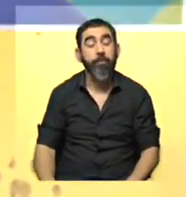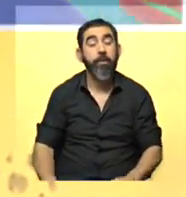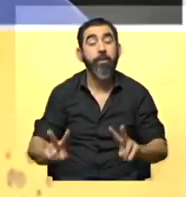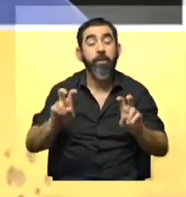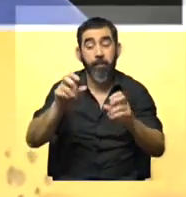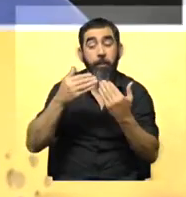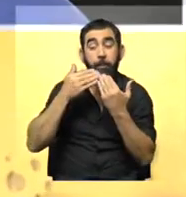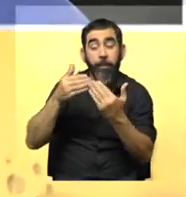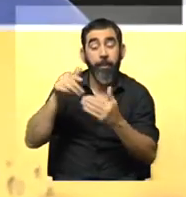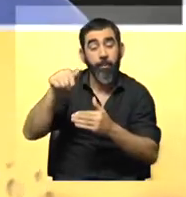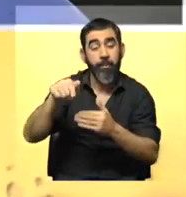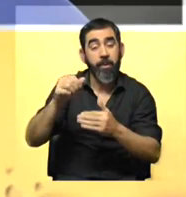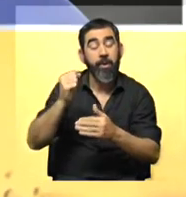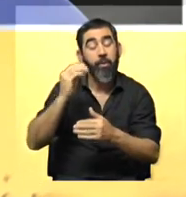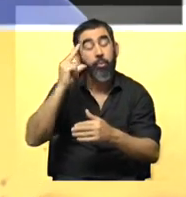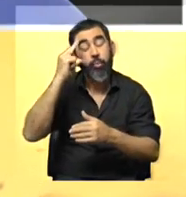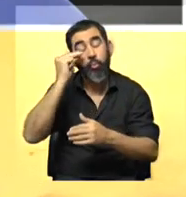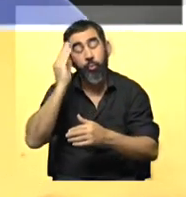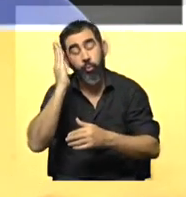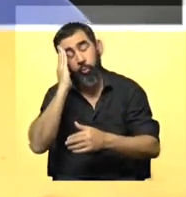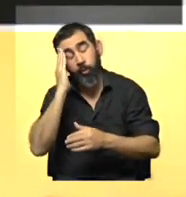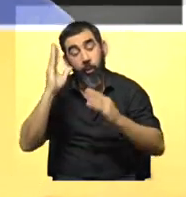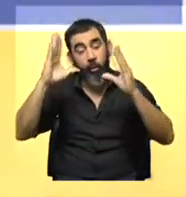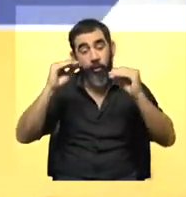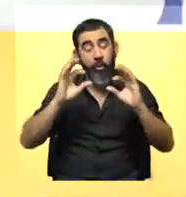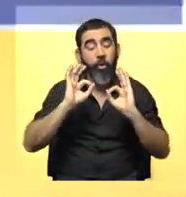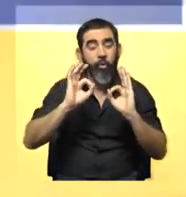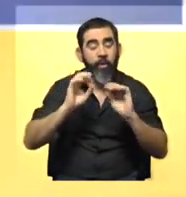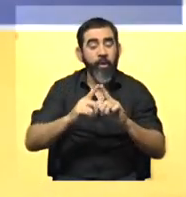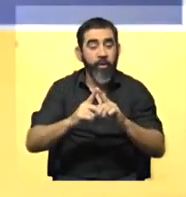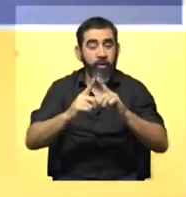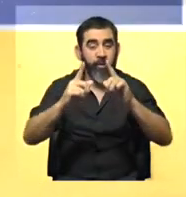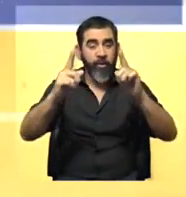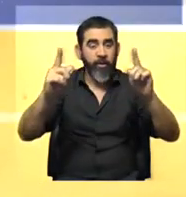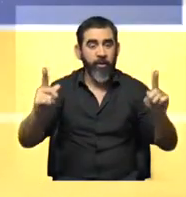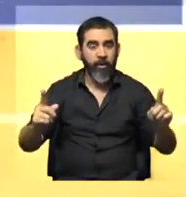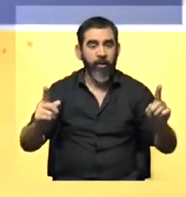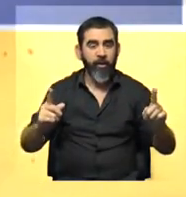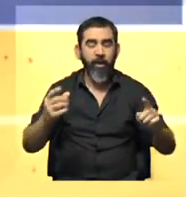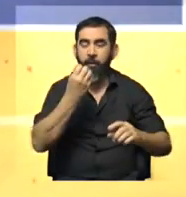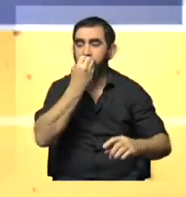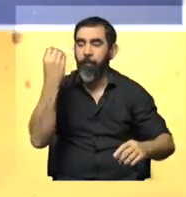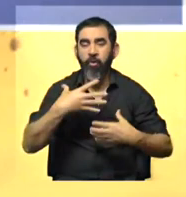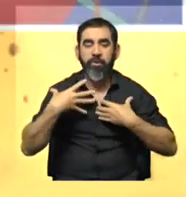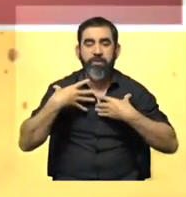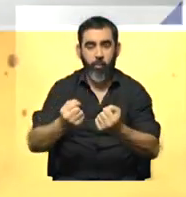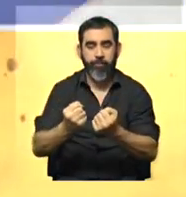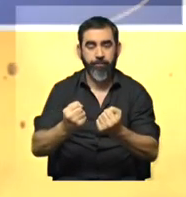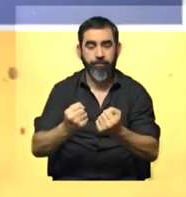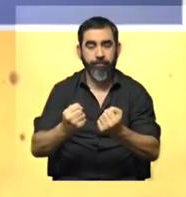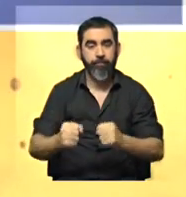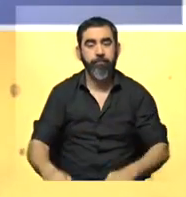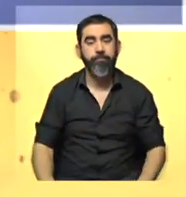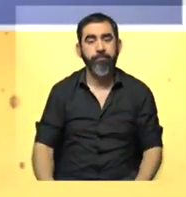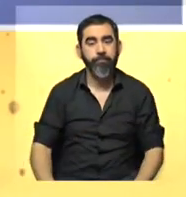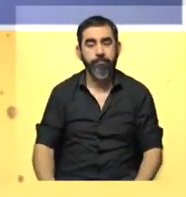que tú hacías, el sueño nocturno suficientemente largo es el sueño saludable. Hay,